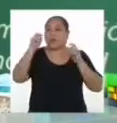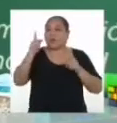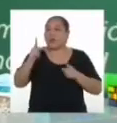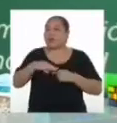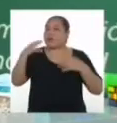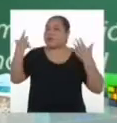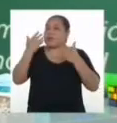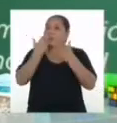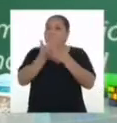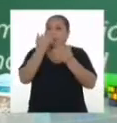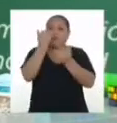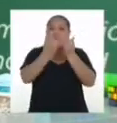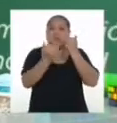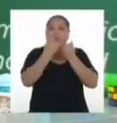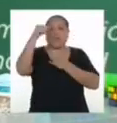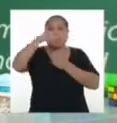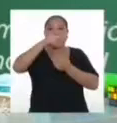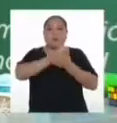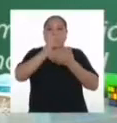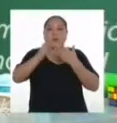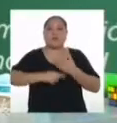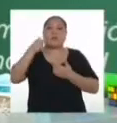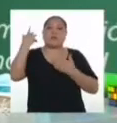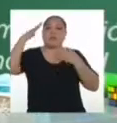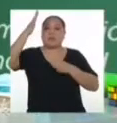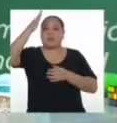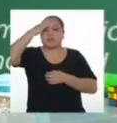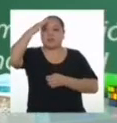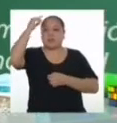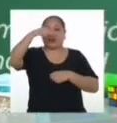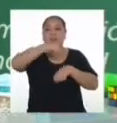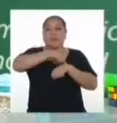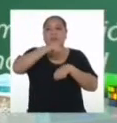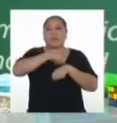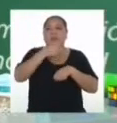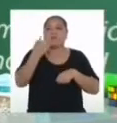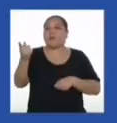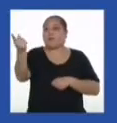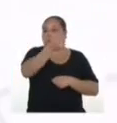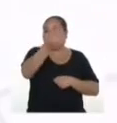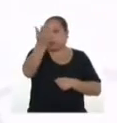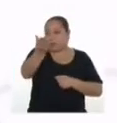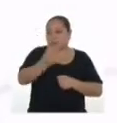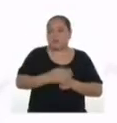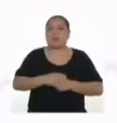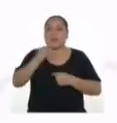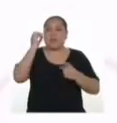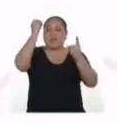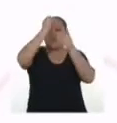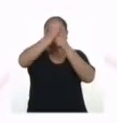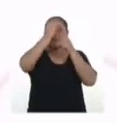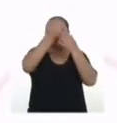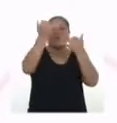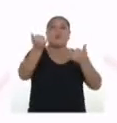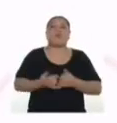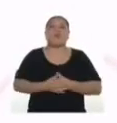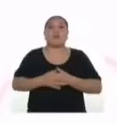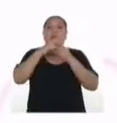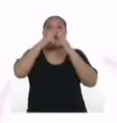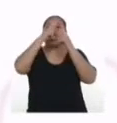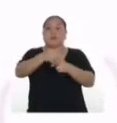Bueno, ya estamos llegando a la parte final del programa. Y como siempre, el turno es ahora de ustedes. El reto de hoy